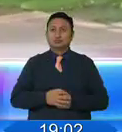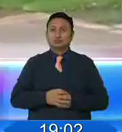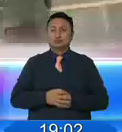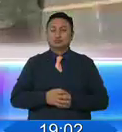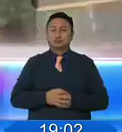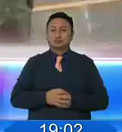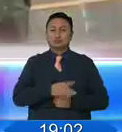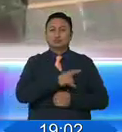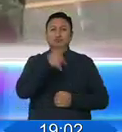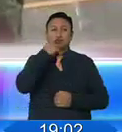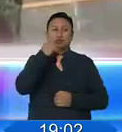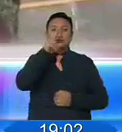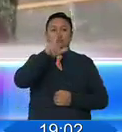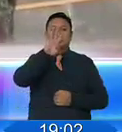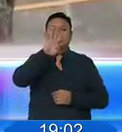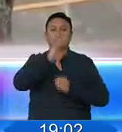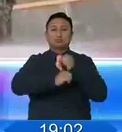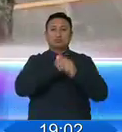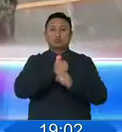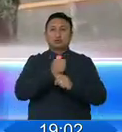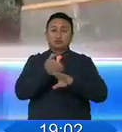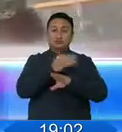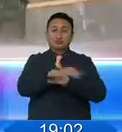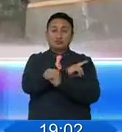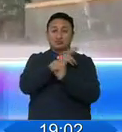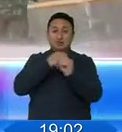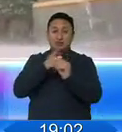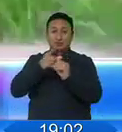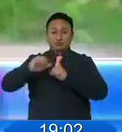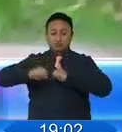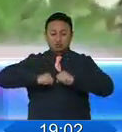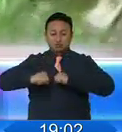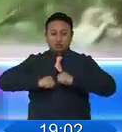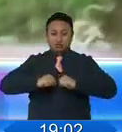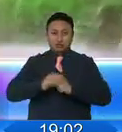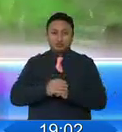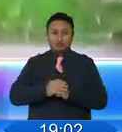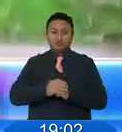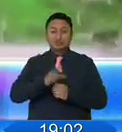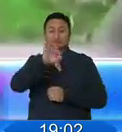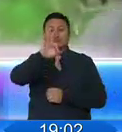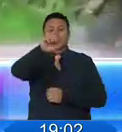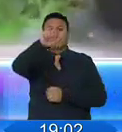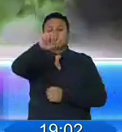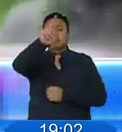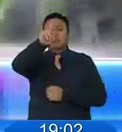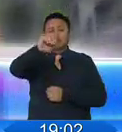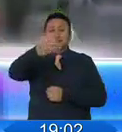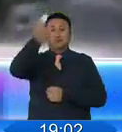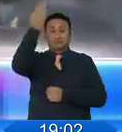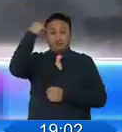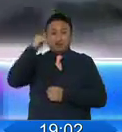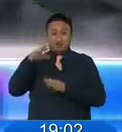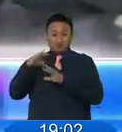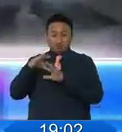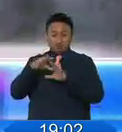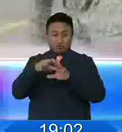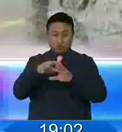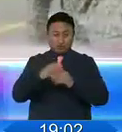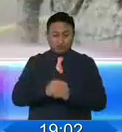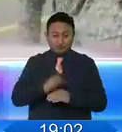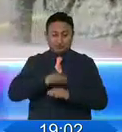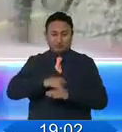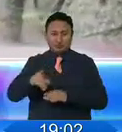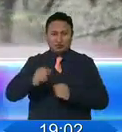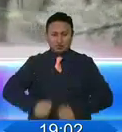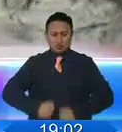el hombre de 34 años había participado en las operaciones que disolvieron a las fuerzas armadas revolucionarias de colombia farc por su